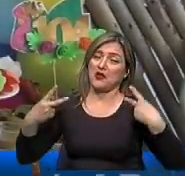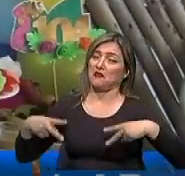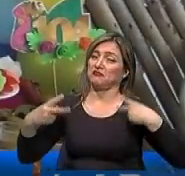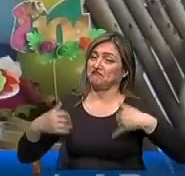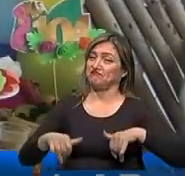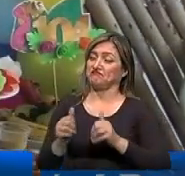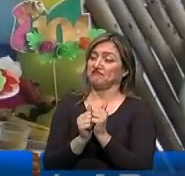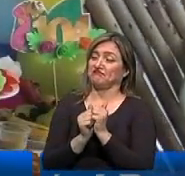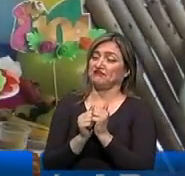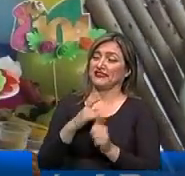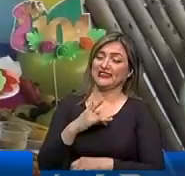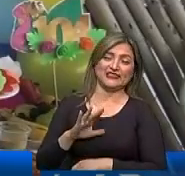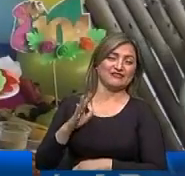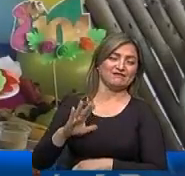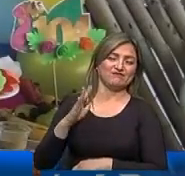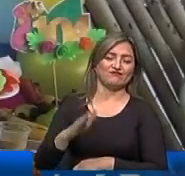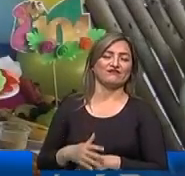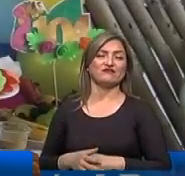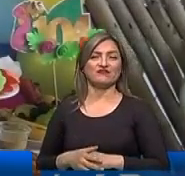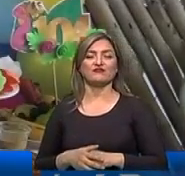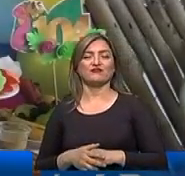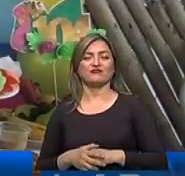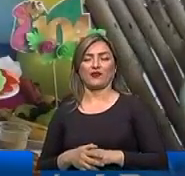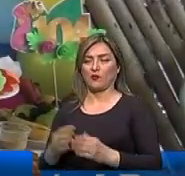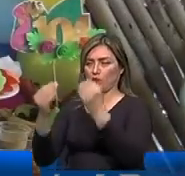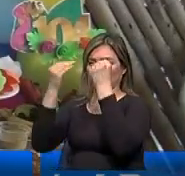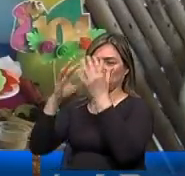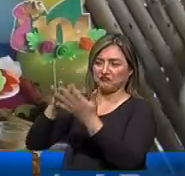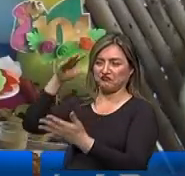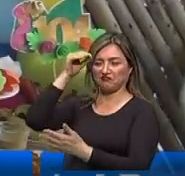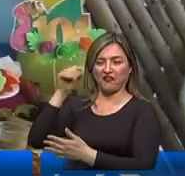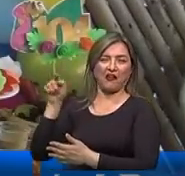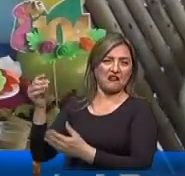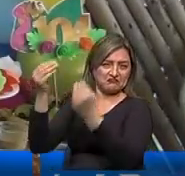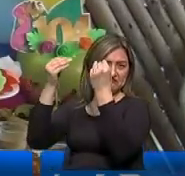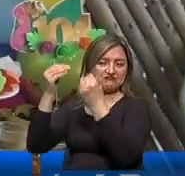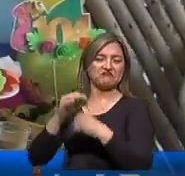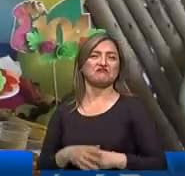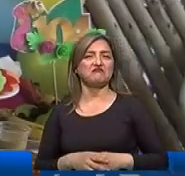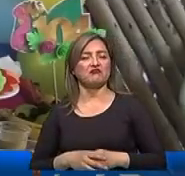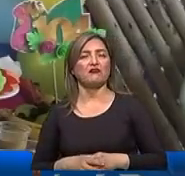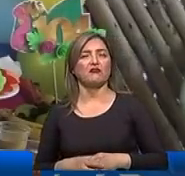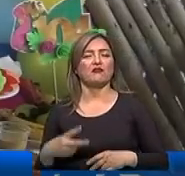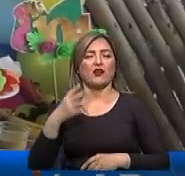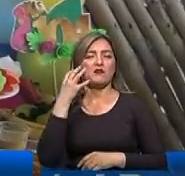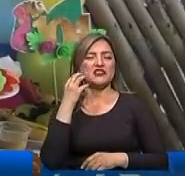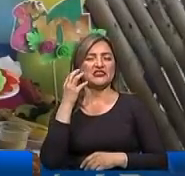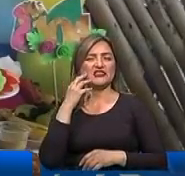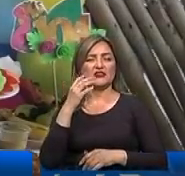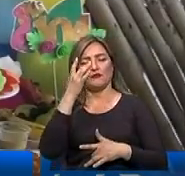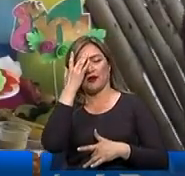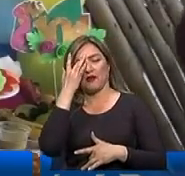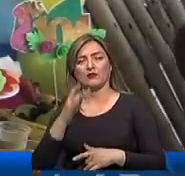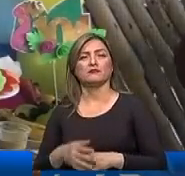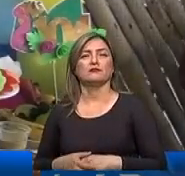y de sentirnos muy orgullosas de ella con sus enseñanzas, viviendo sus momentos, sus dolencias,